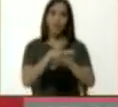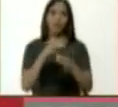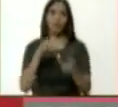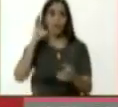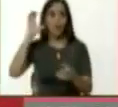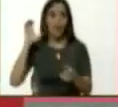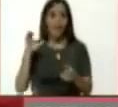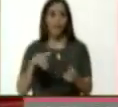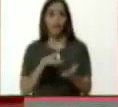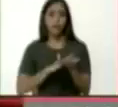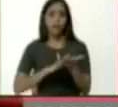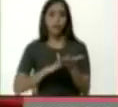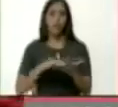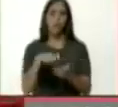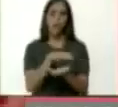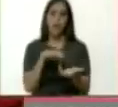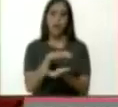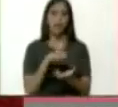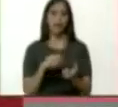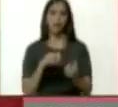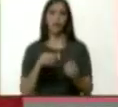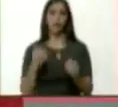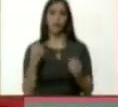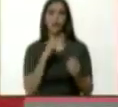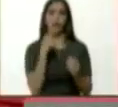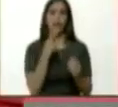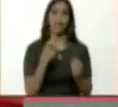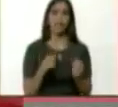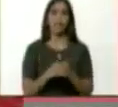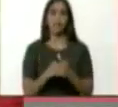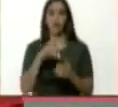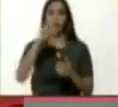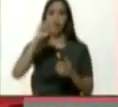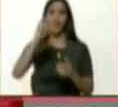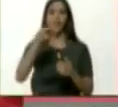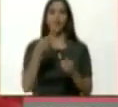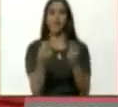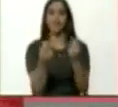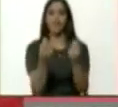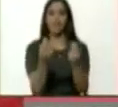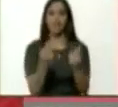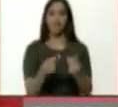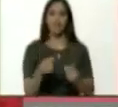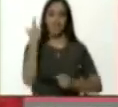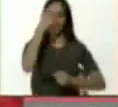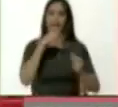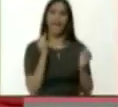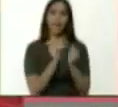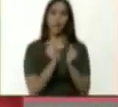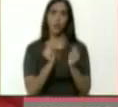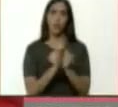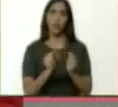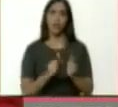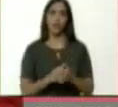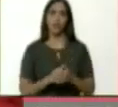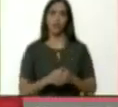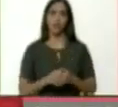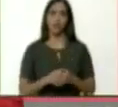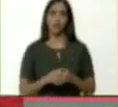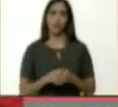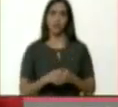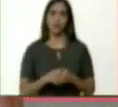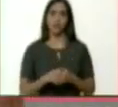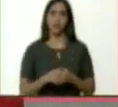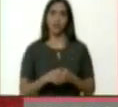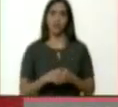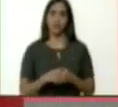para que pueda solucionar el problema, pero no de primero a venir a decir que no, que la ONG por billete, ¿no? El descaro de Jair Bolsonaro